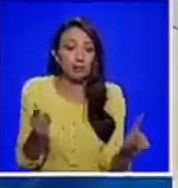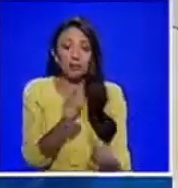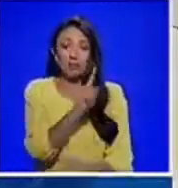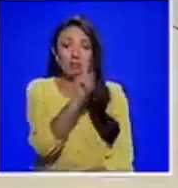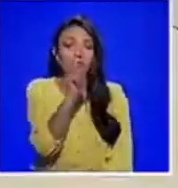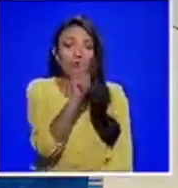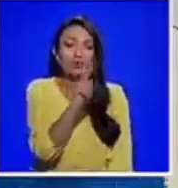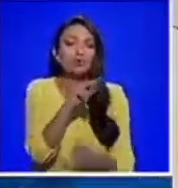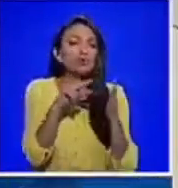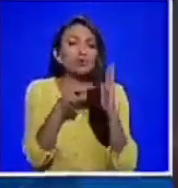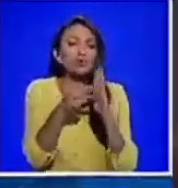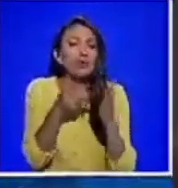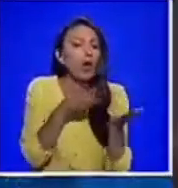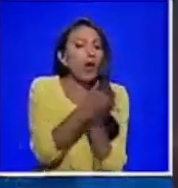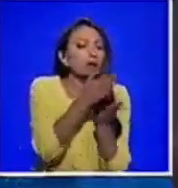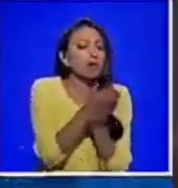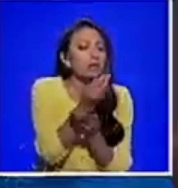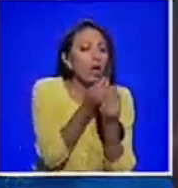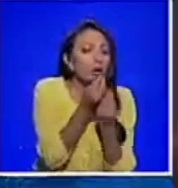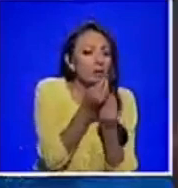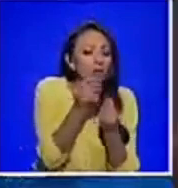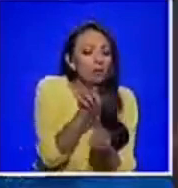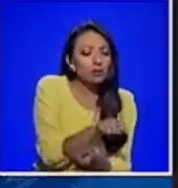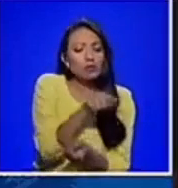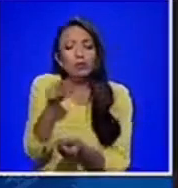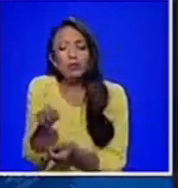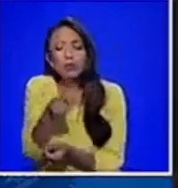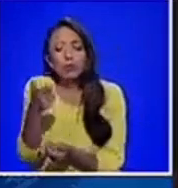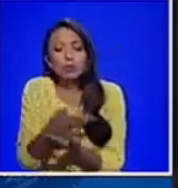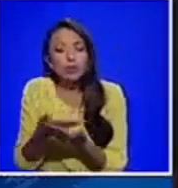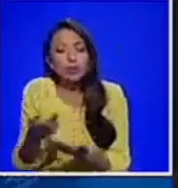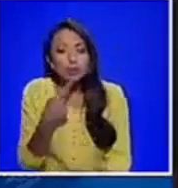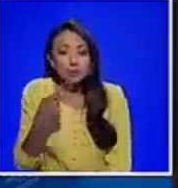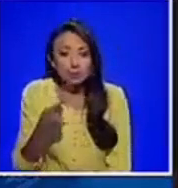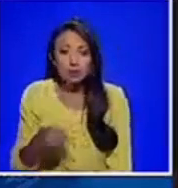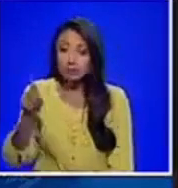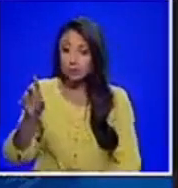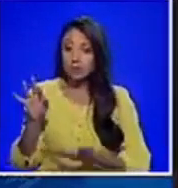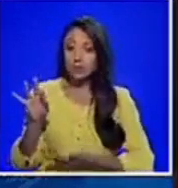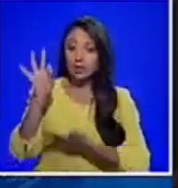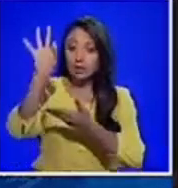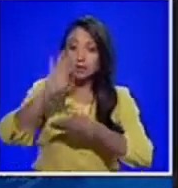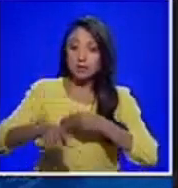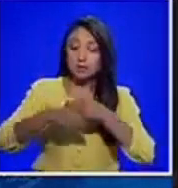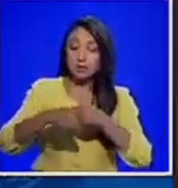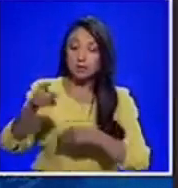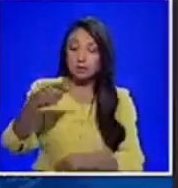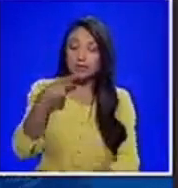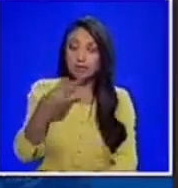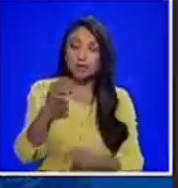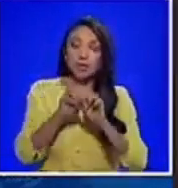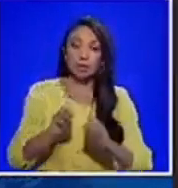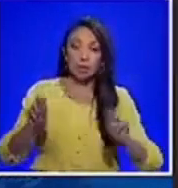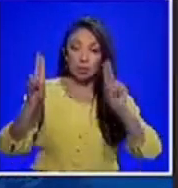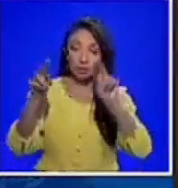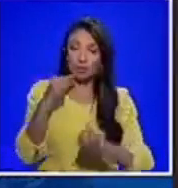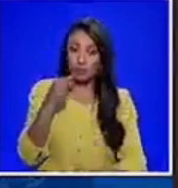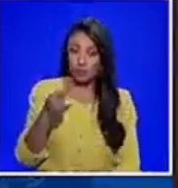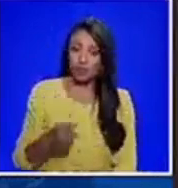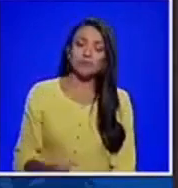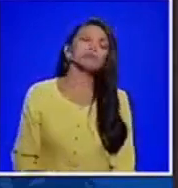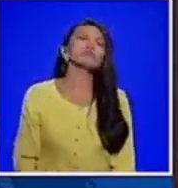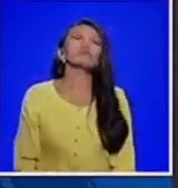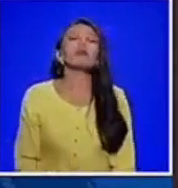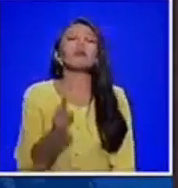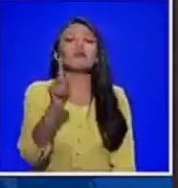acceso a alimentos, sino con otros factores, afirma Juan Enríquez Quiñones, representante adjunto de UNICEF. Entre ellas tenemos el